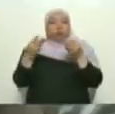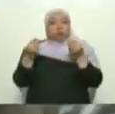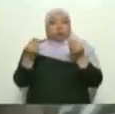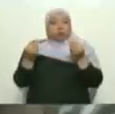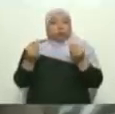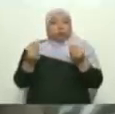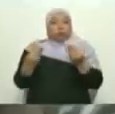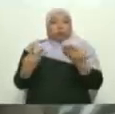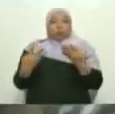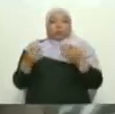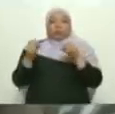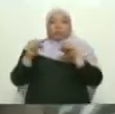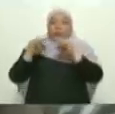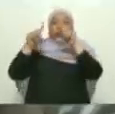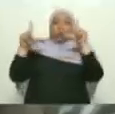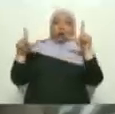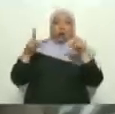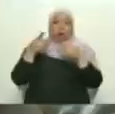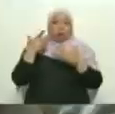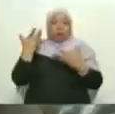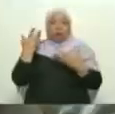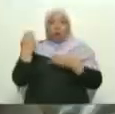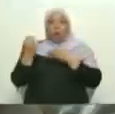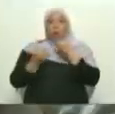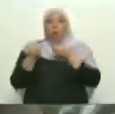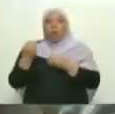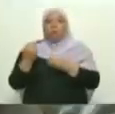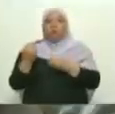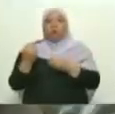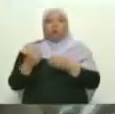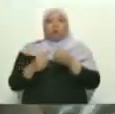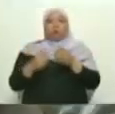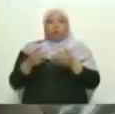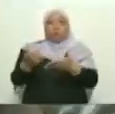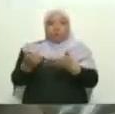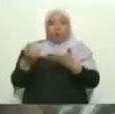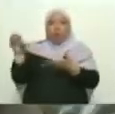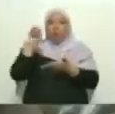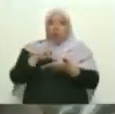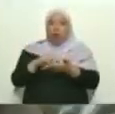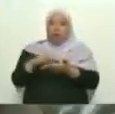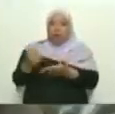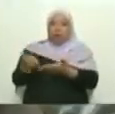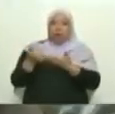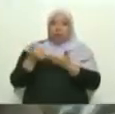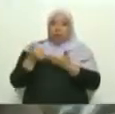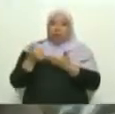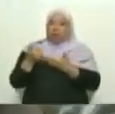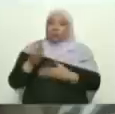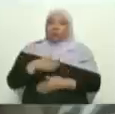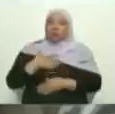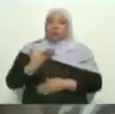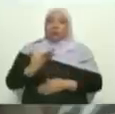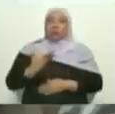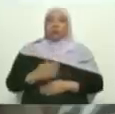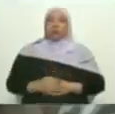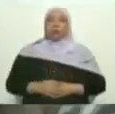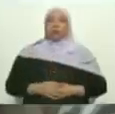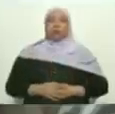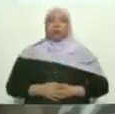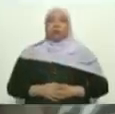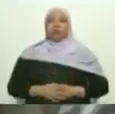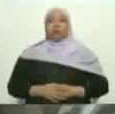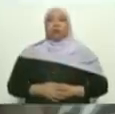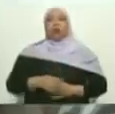Imagínense lo que estamos hablando. ¿Cómo se recupera eso? Y una caída del del